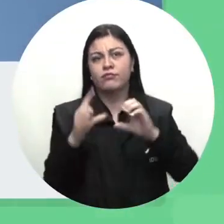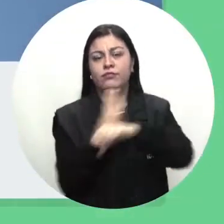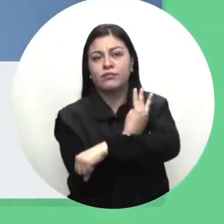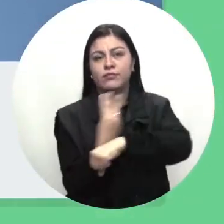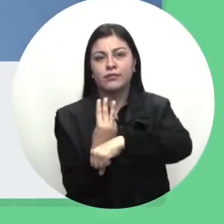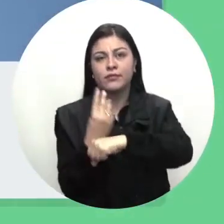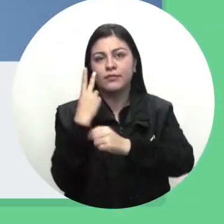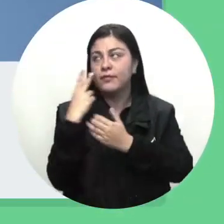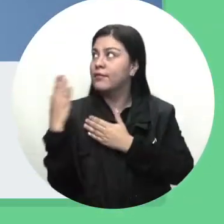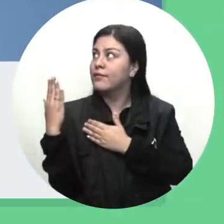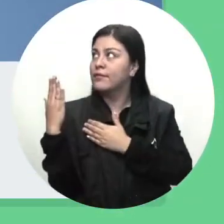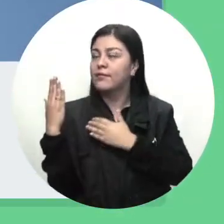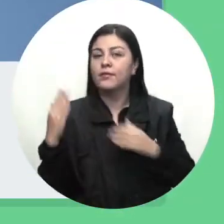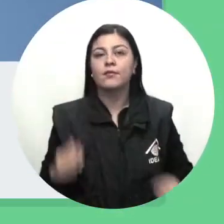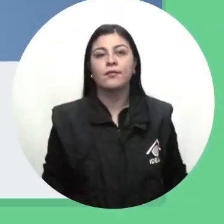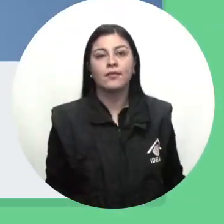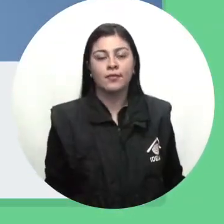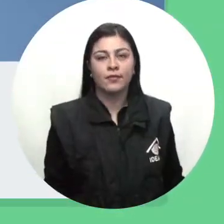en